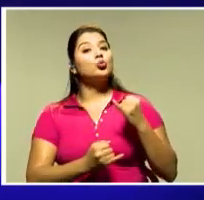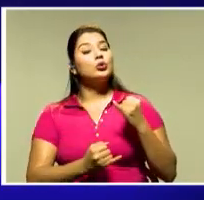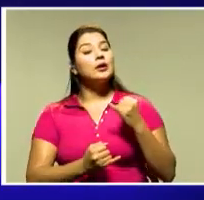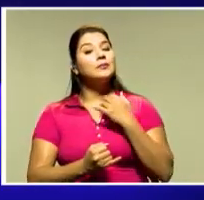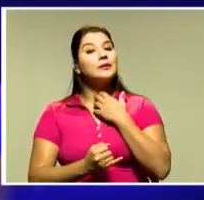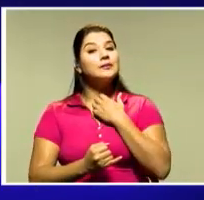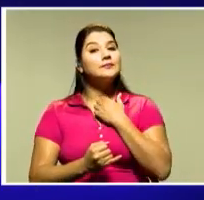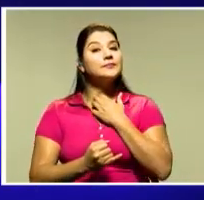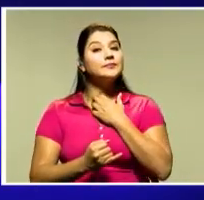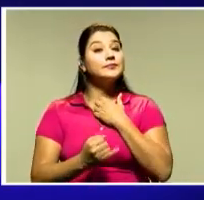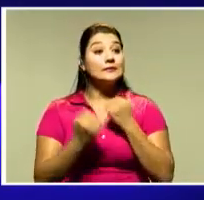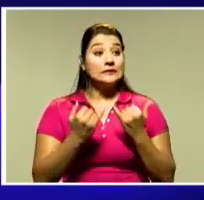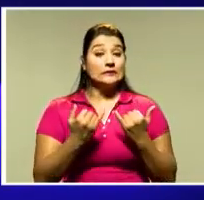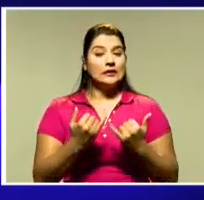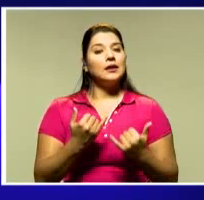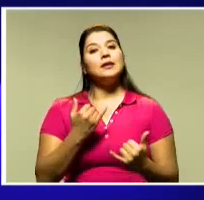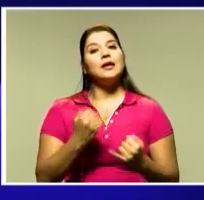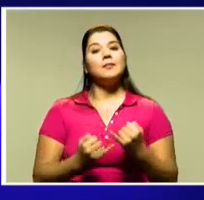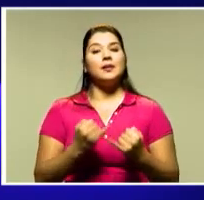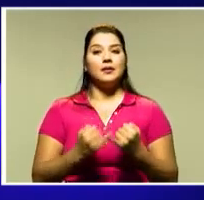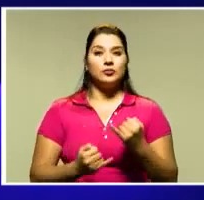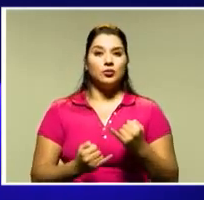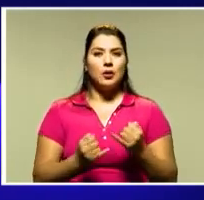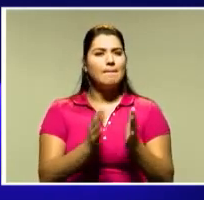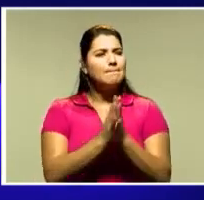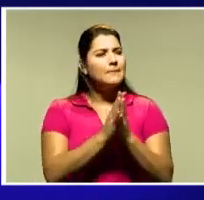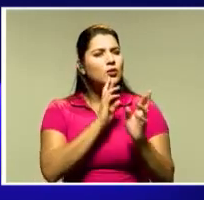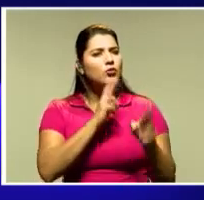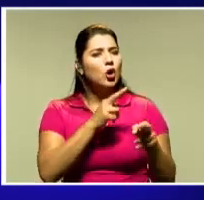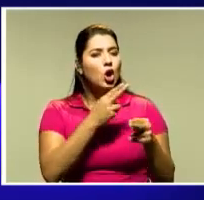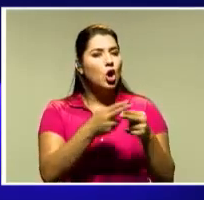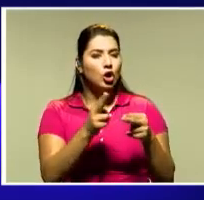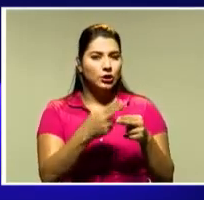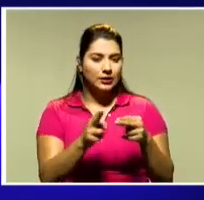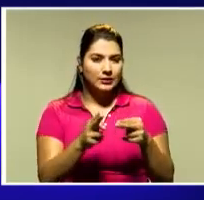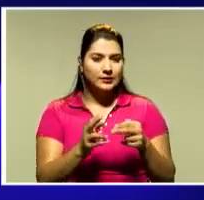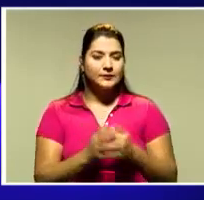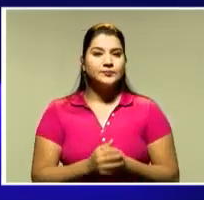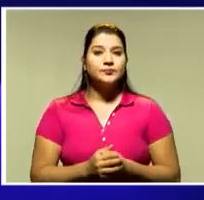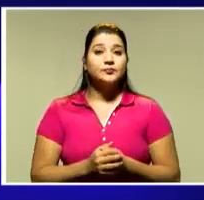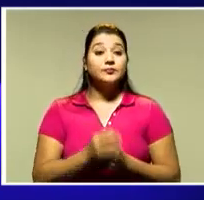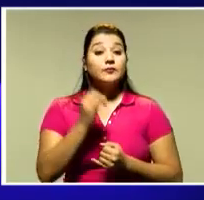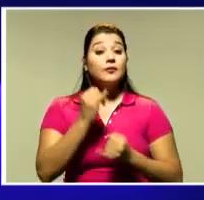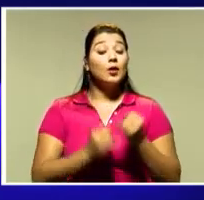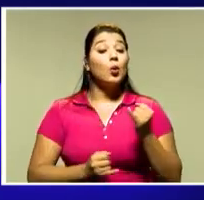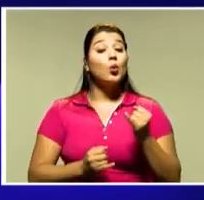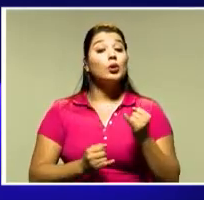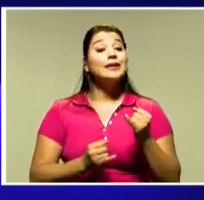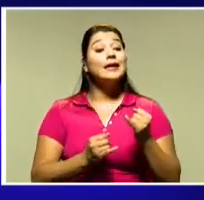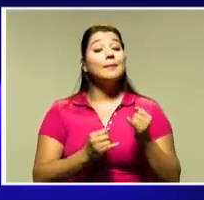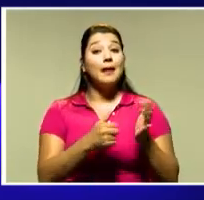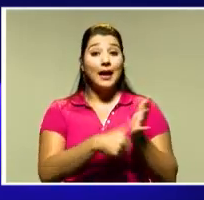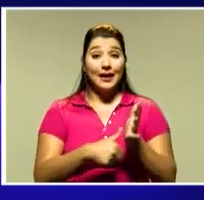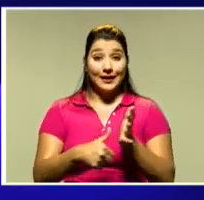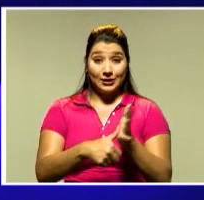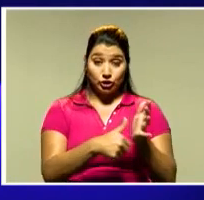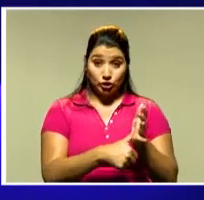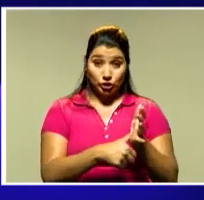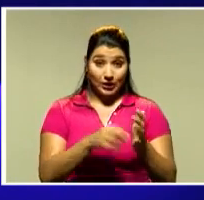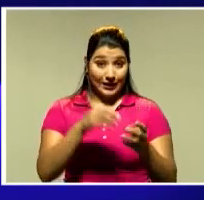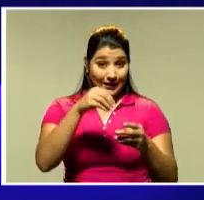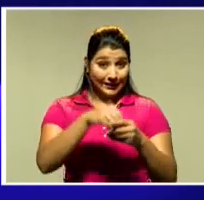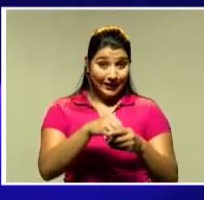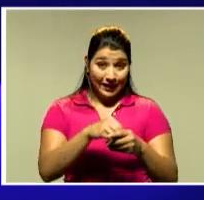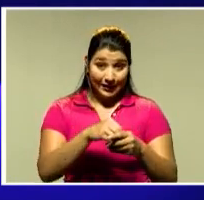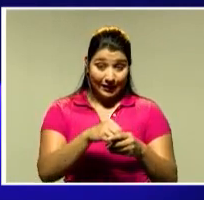última, vamos cerrando hoy, le pido una respuesta relativamente corta. La última elección interna no mostró